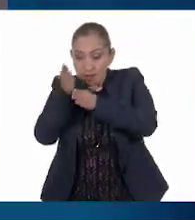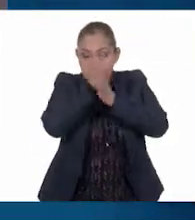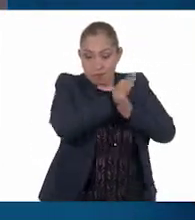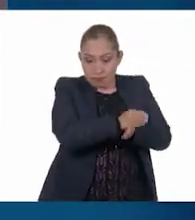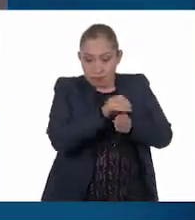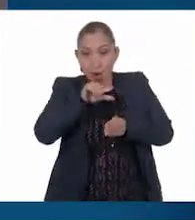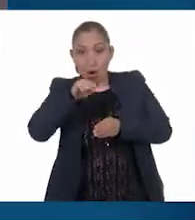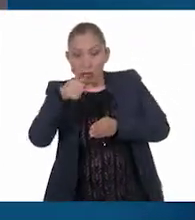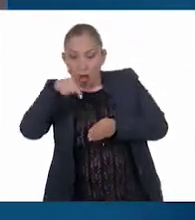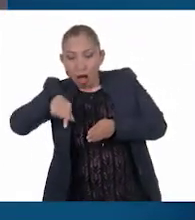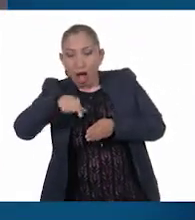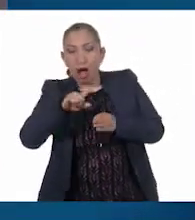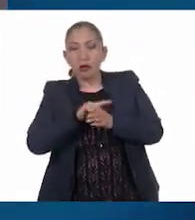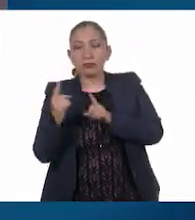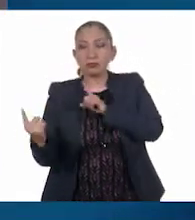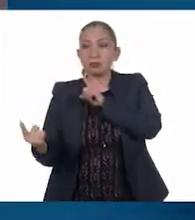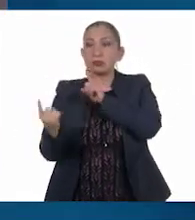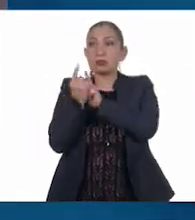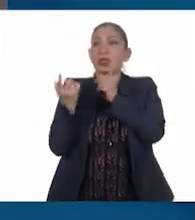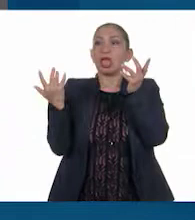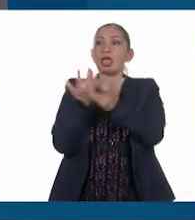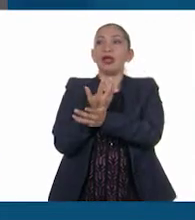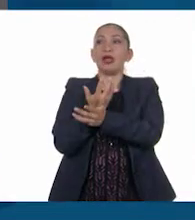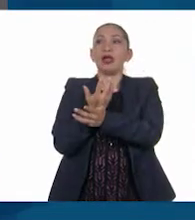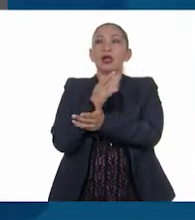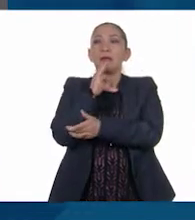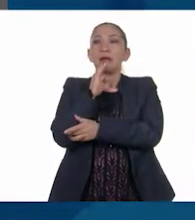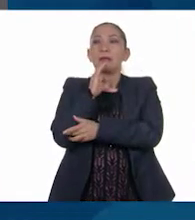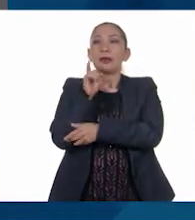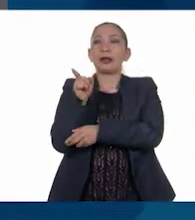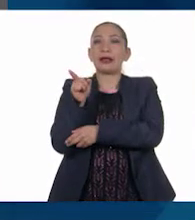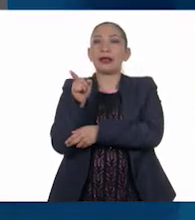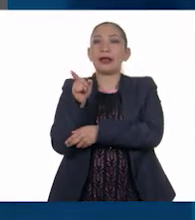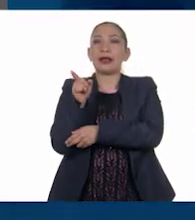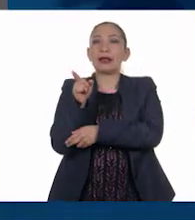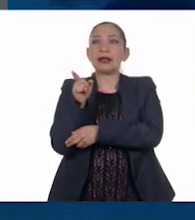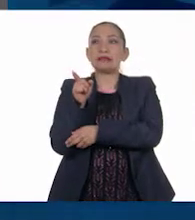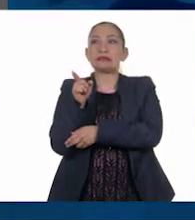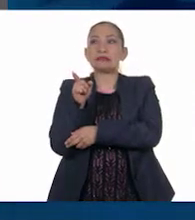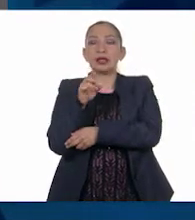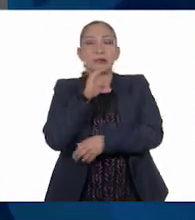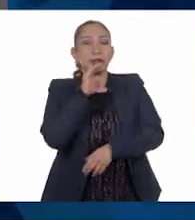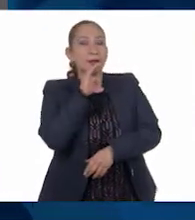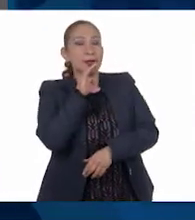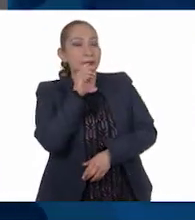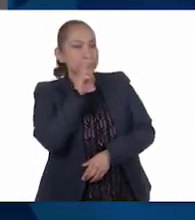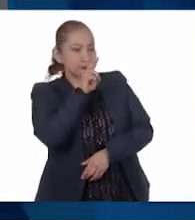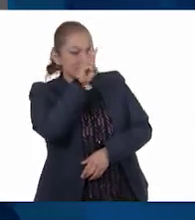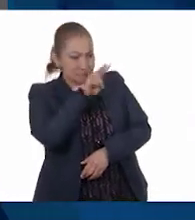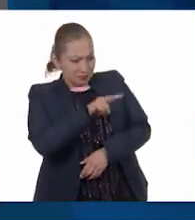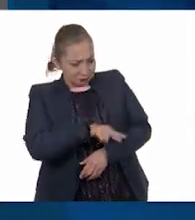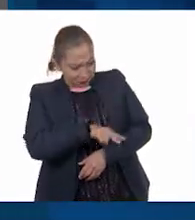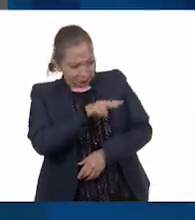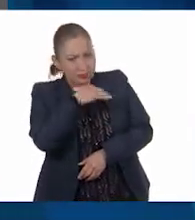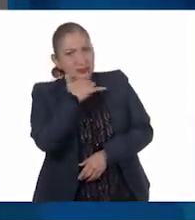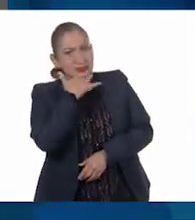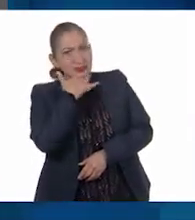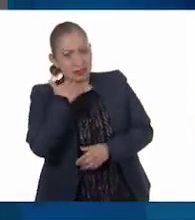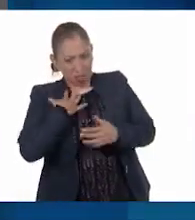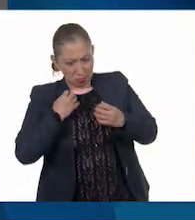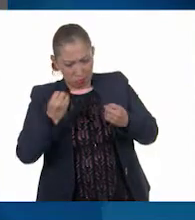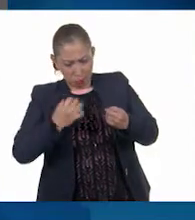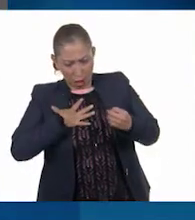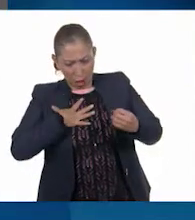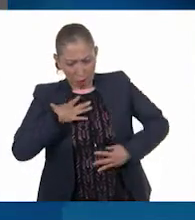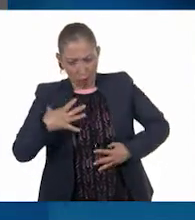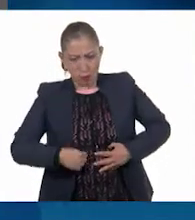la siguiente página se encontró a su mamá. Que cuando su mamá lo vio todo sucio, pintado y